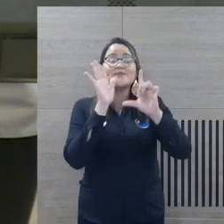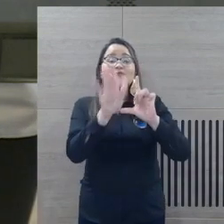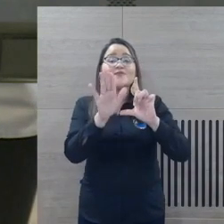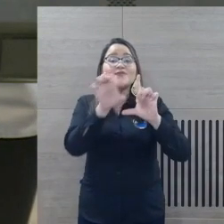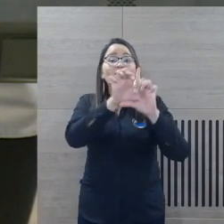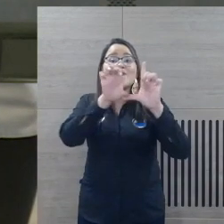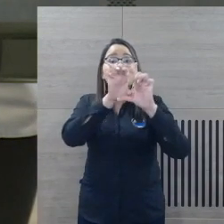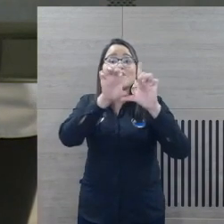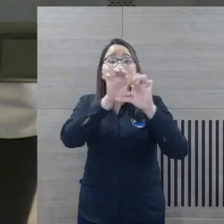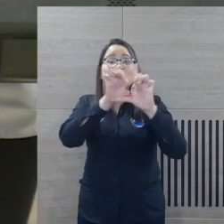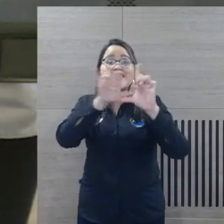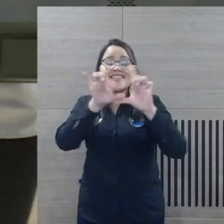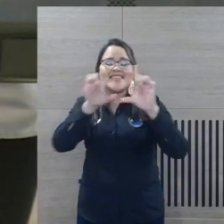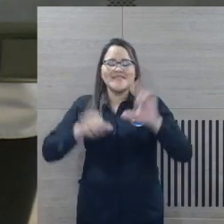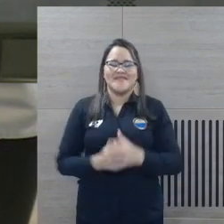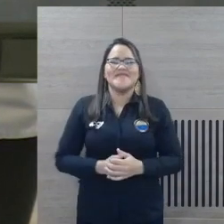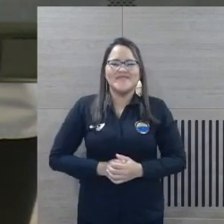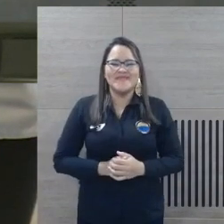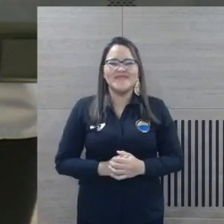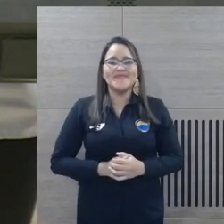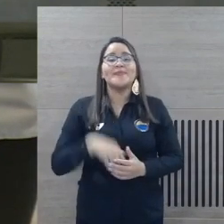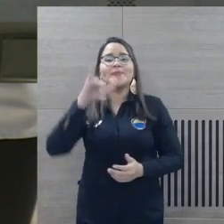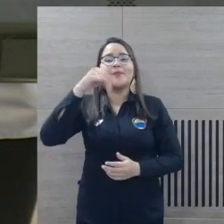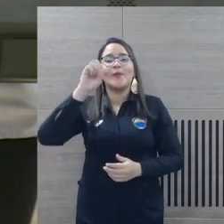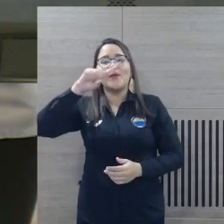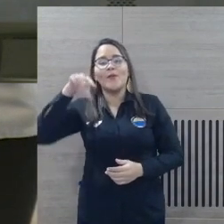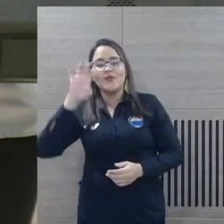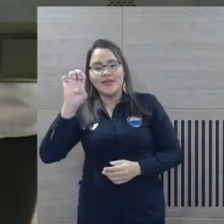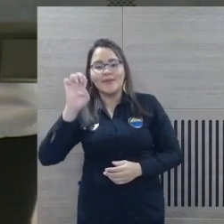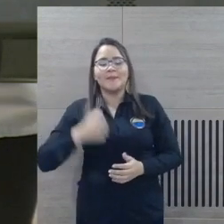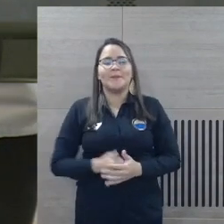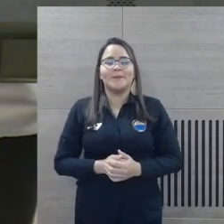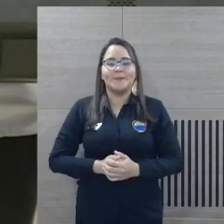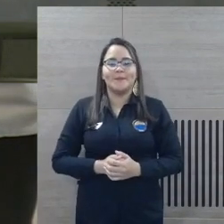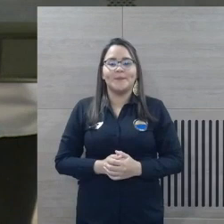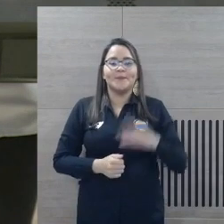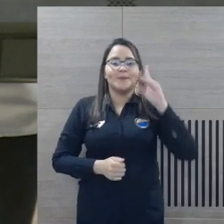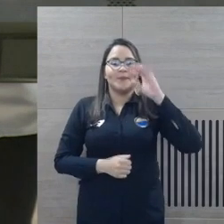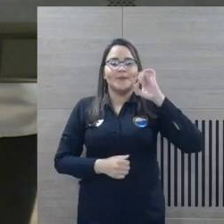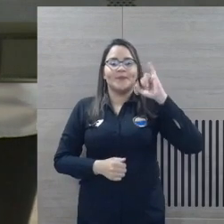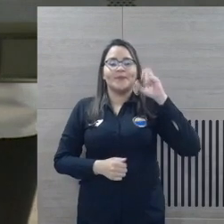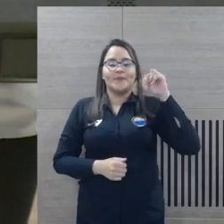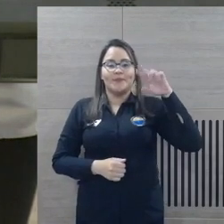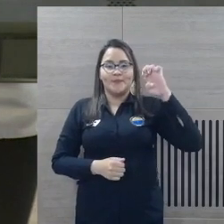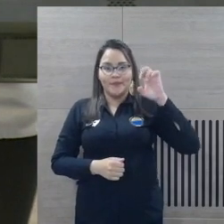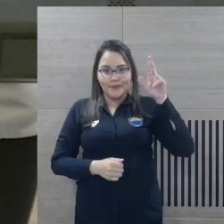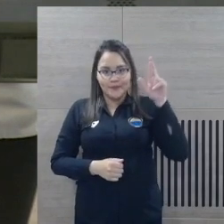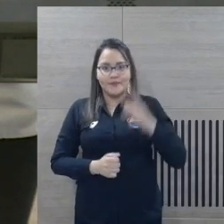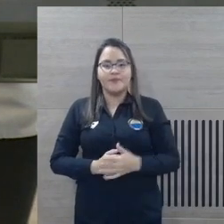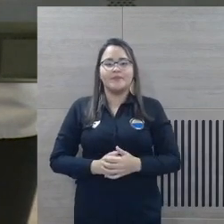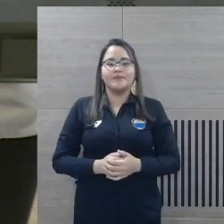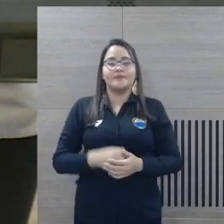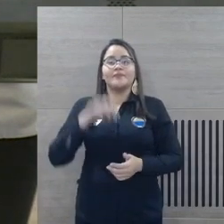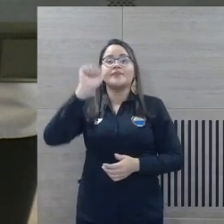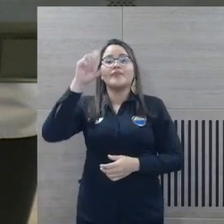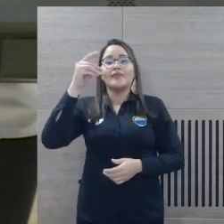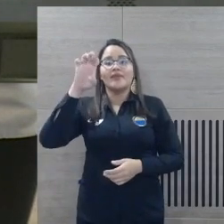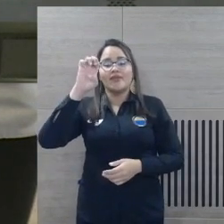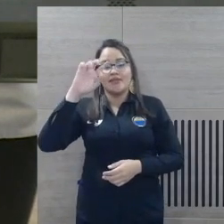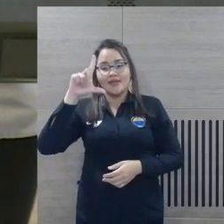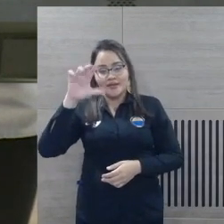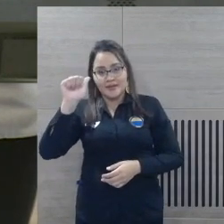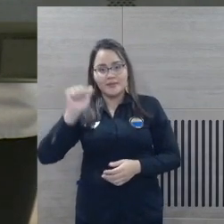José Fernando Castro Pérez. Deimer Daniel Armenta Cristo. Adela Felicia Barrios González. Edgar Enrique